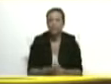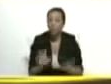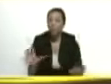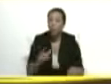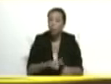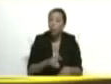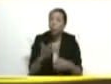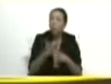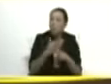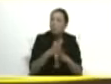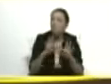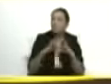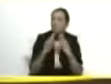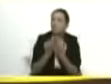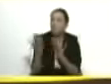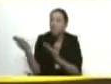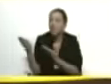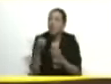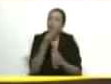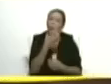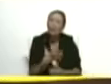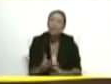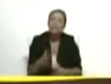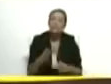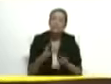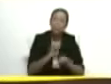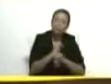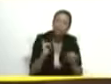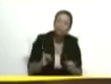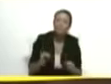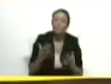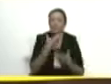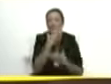todavía compartiendo en familia estos días tan bonitos.